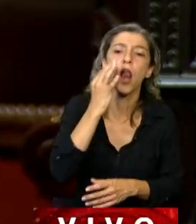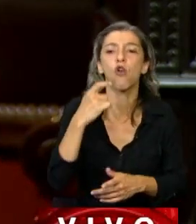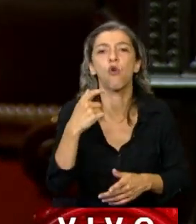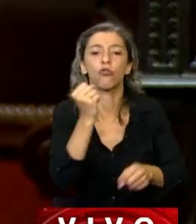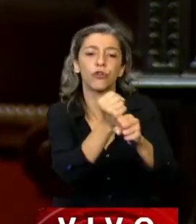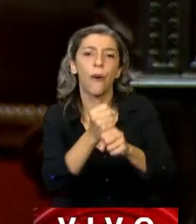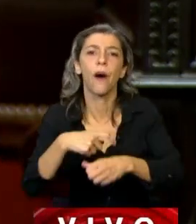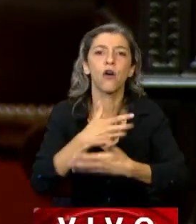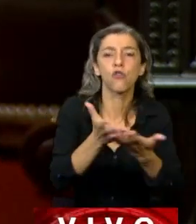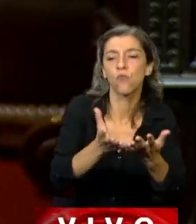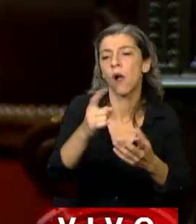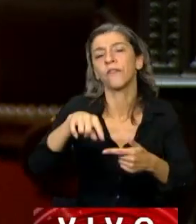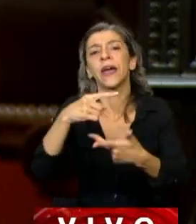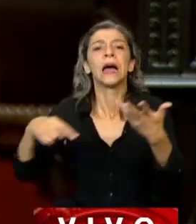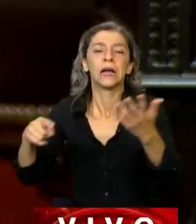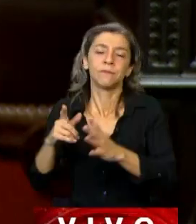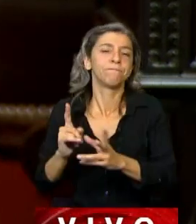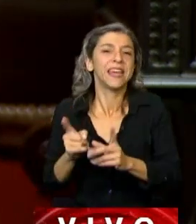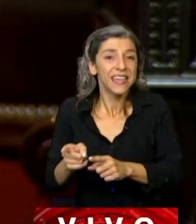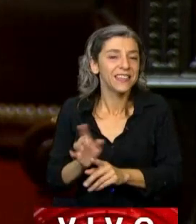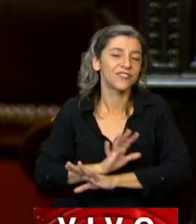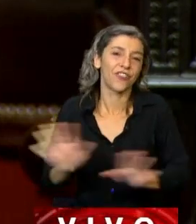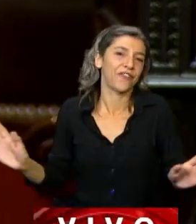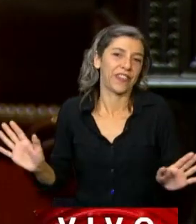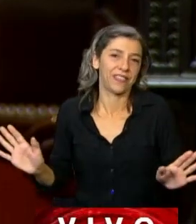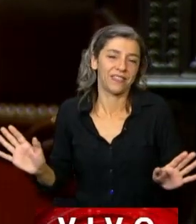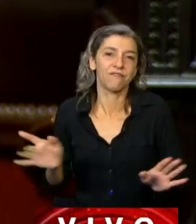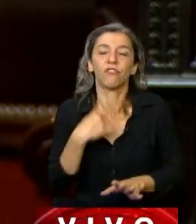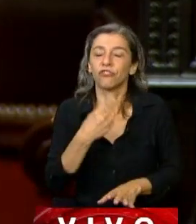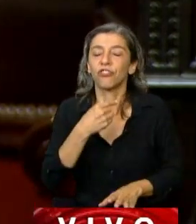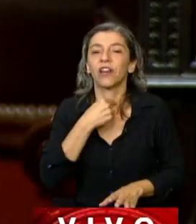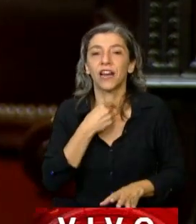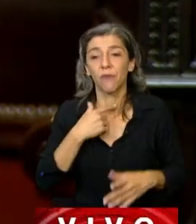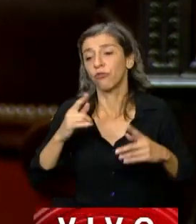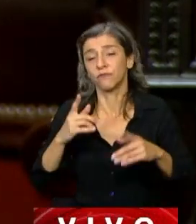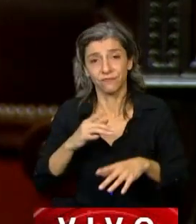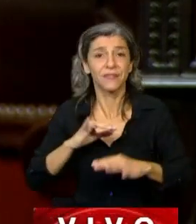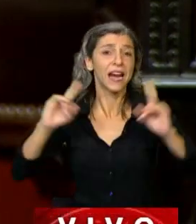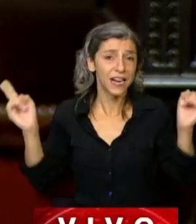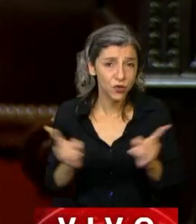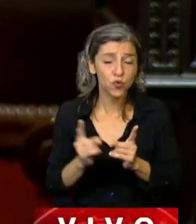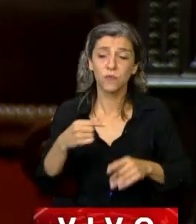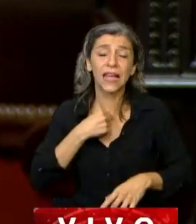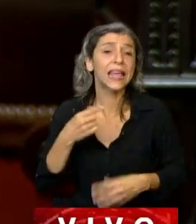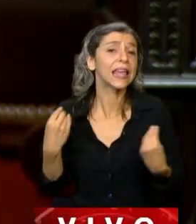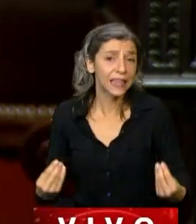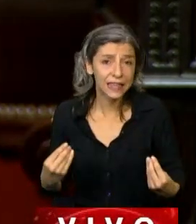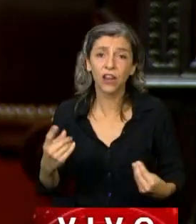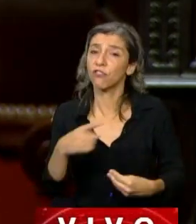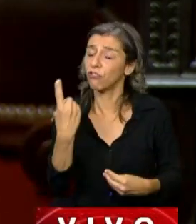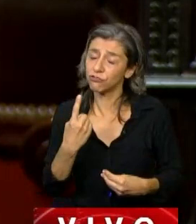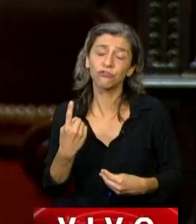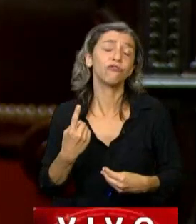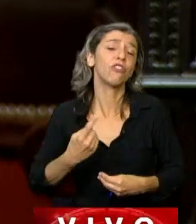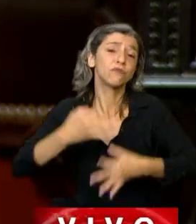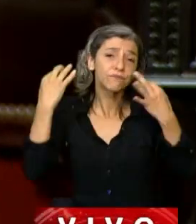los atenuantes para estos casos. En síntesis, lo que pretendo es nada más y nada menos que apliquemos